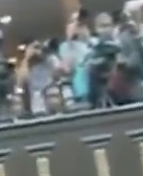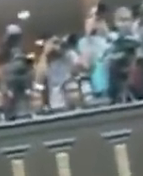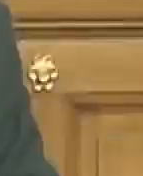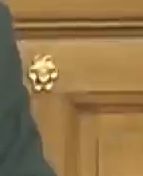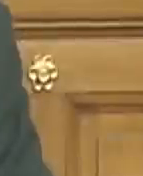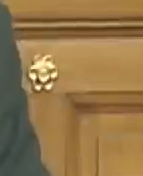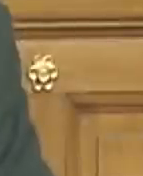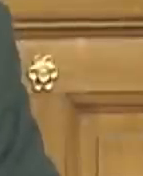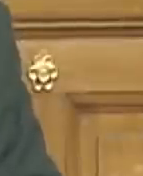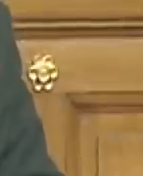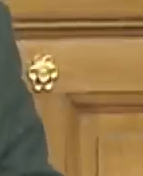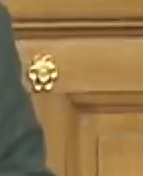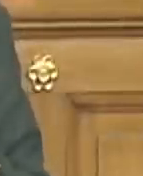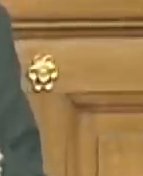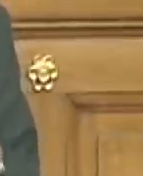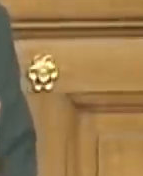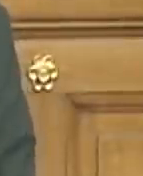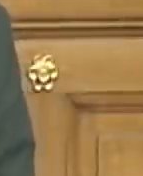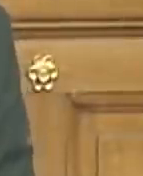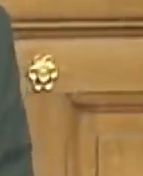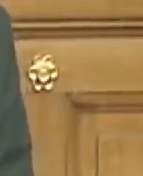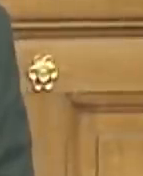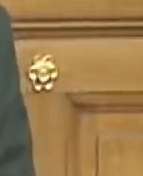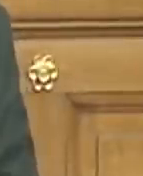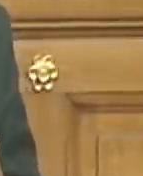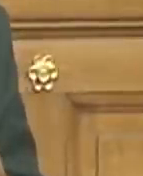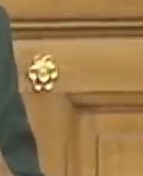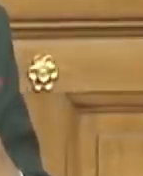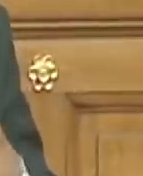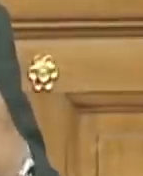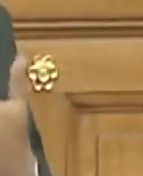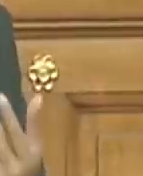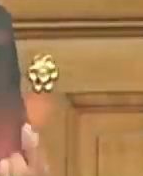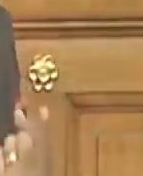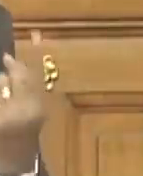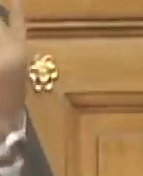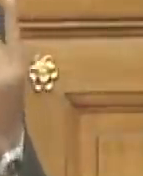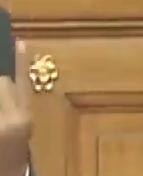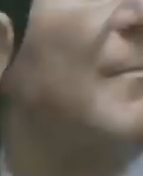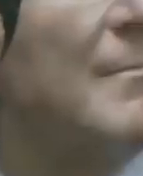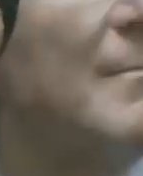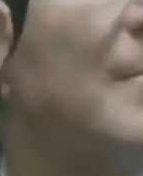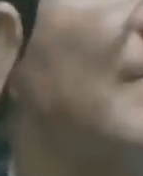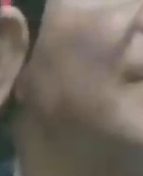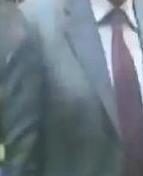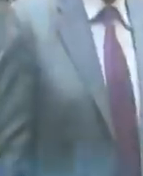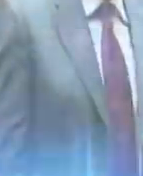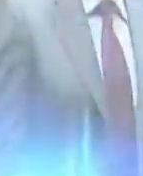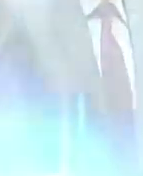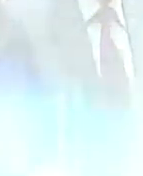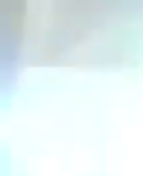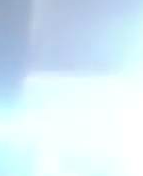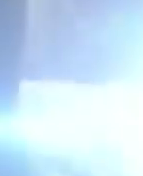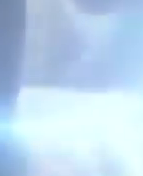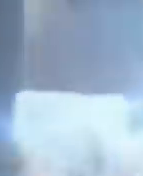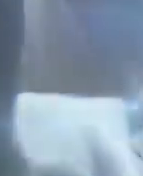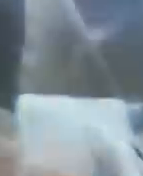socialismo el que creemos esta revolución de la que creemos es la nueva revolución de independencia en latinoamérica ni caribeño